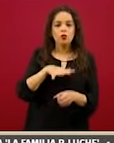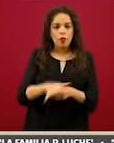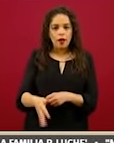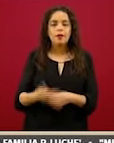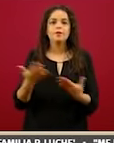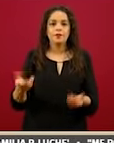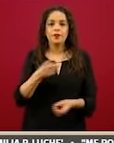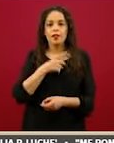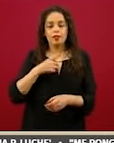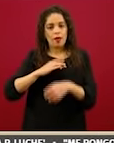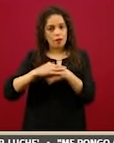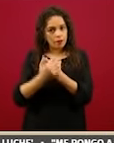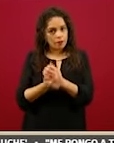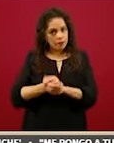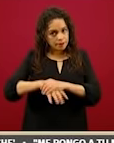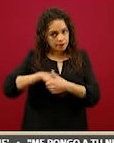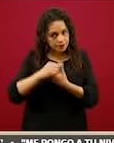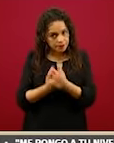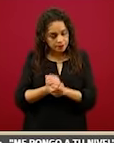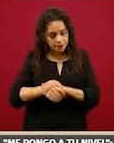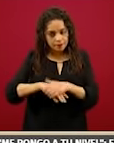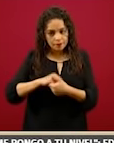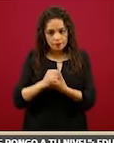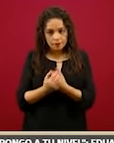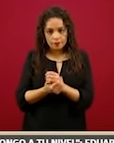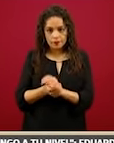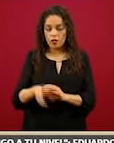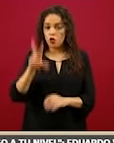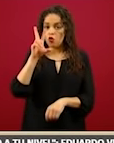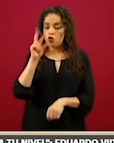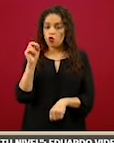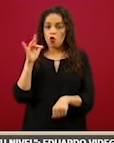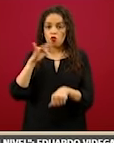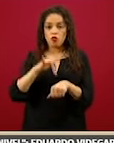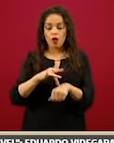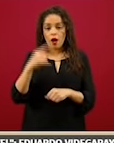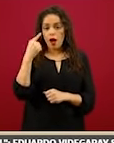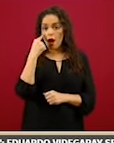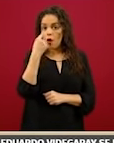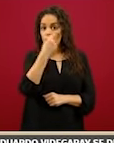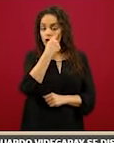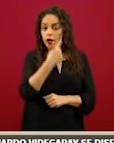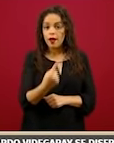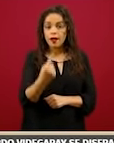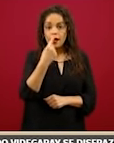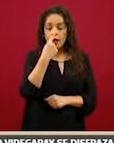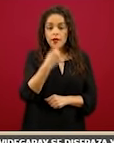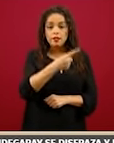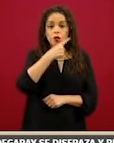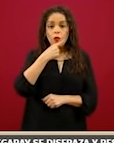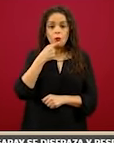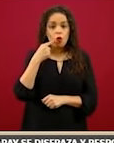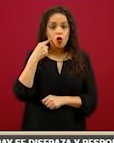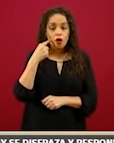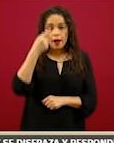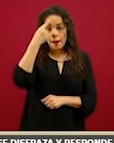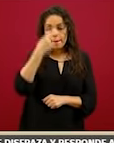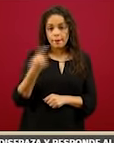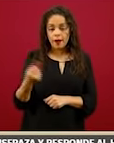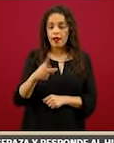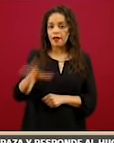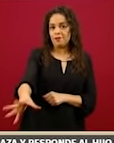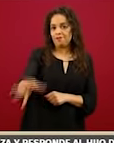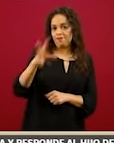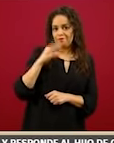recordemos contacto, la forma de evitarlo, higiene de manos, no tocar nuestros ojos, nariz y boca para evitar esta autoinoculación